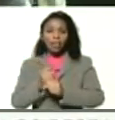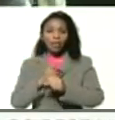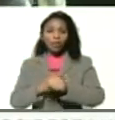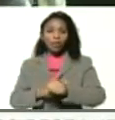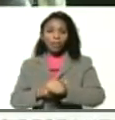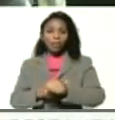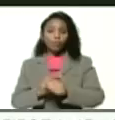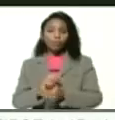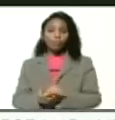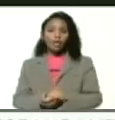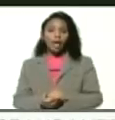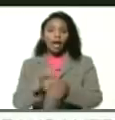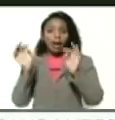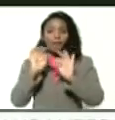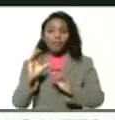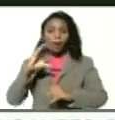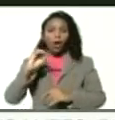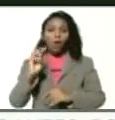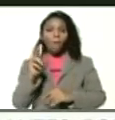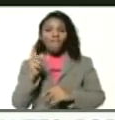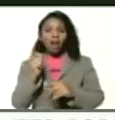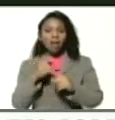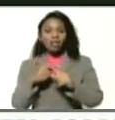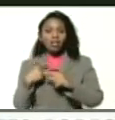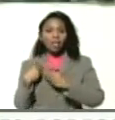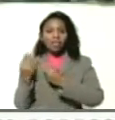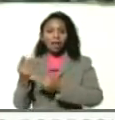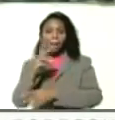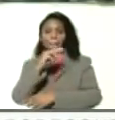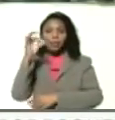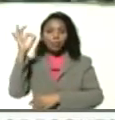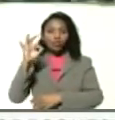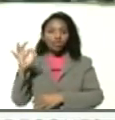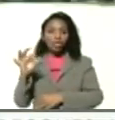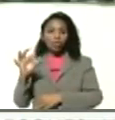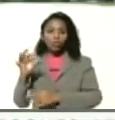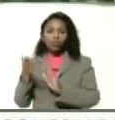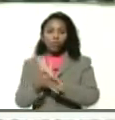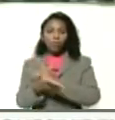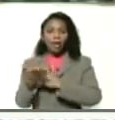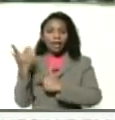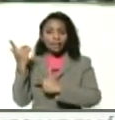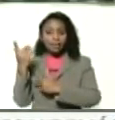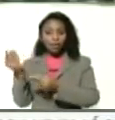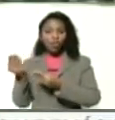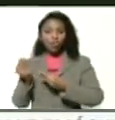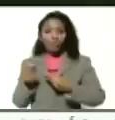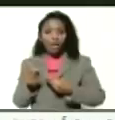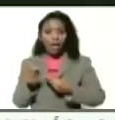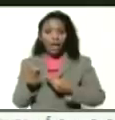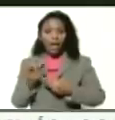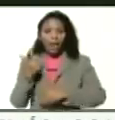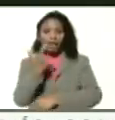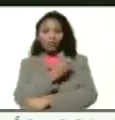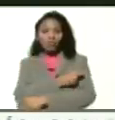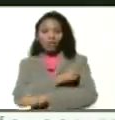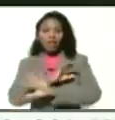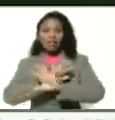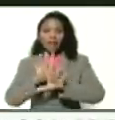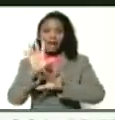porque el mecanismo cobas que apenas entrega el 20 por ciento de las vacunas nos de las vacunas ya